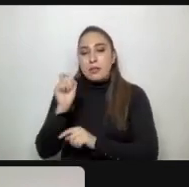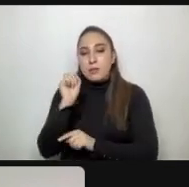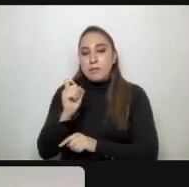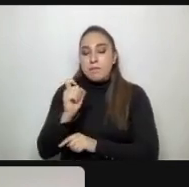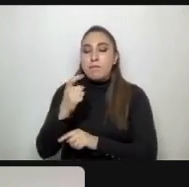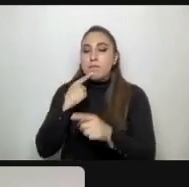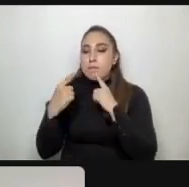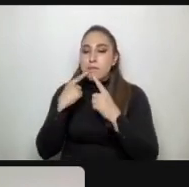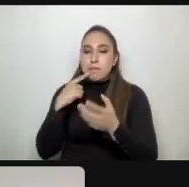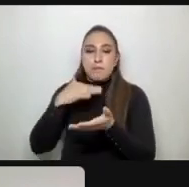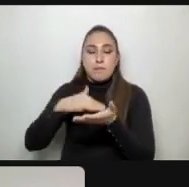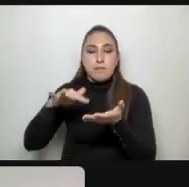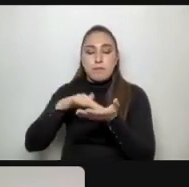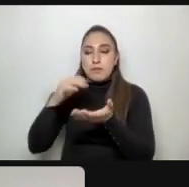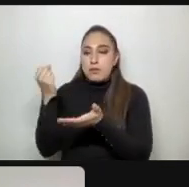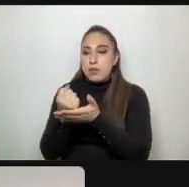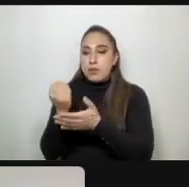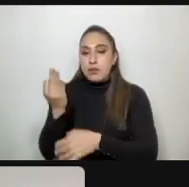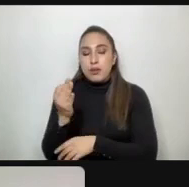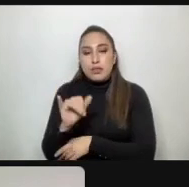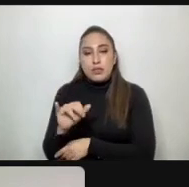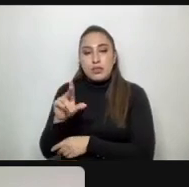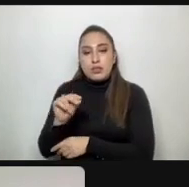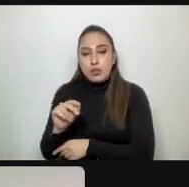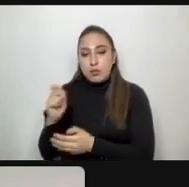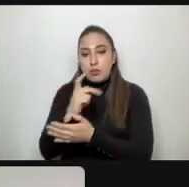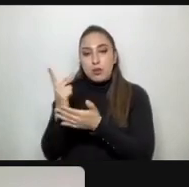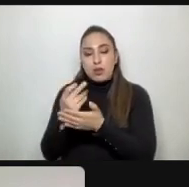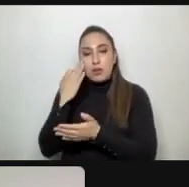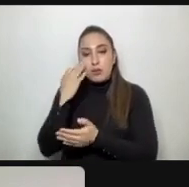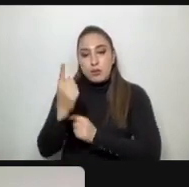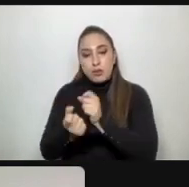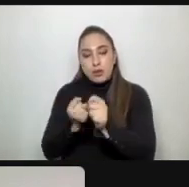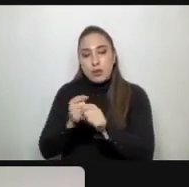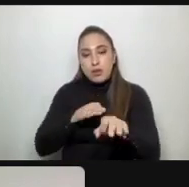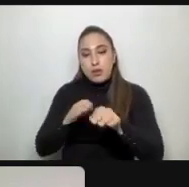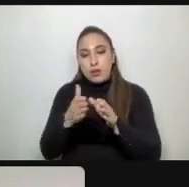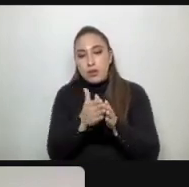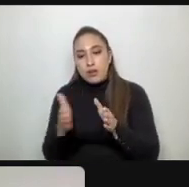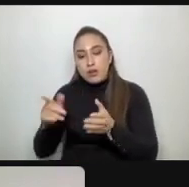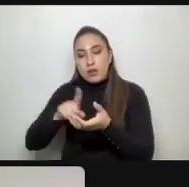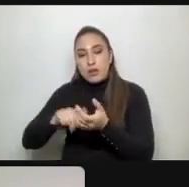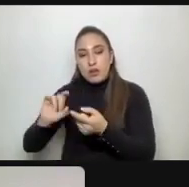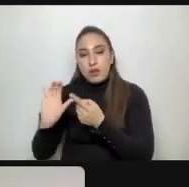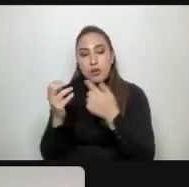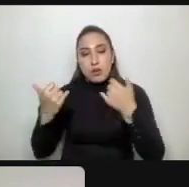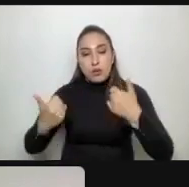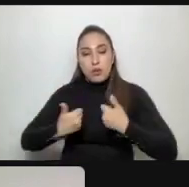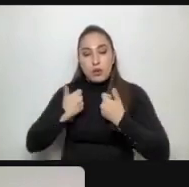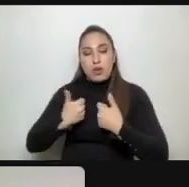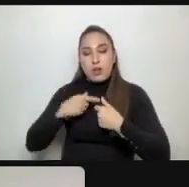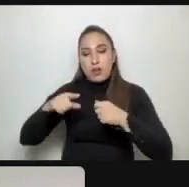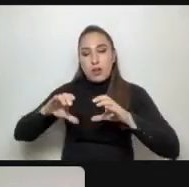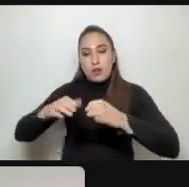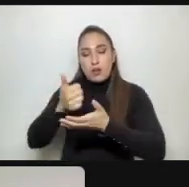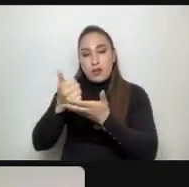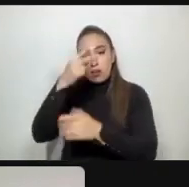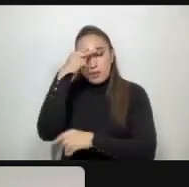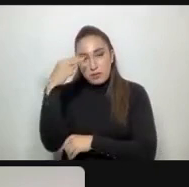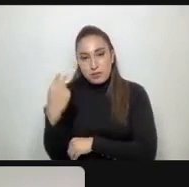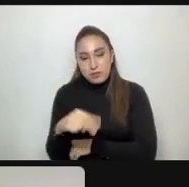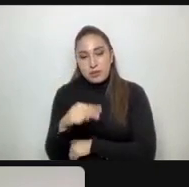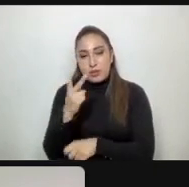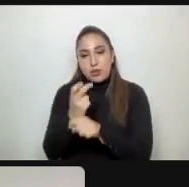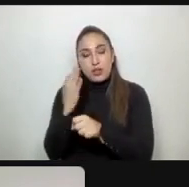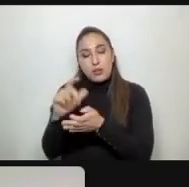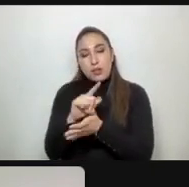lectura, discusión y, en su caso, aprobación del programa anual de trabajo de la Comisión de Juventud del Congreso de la Ciudad de México,